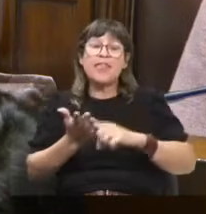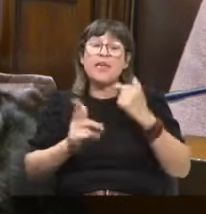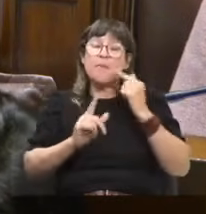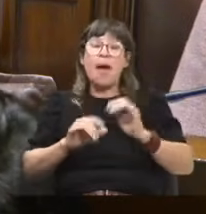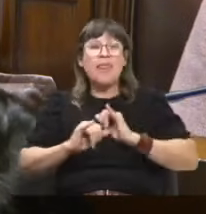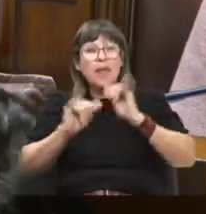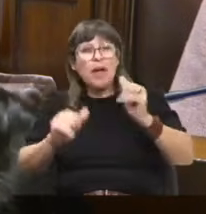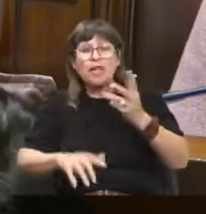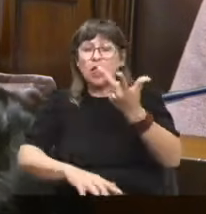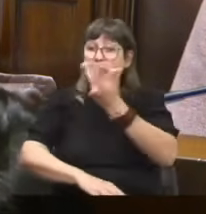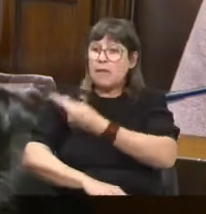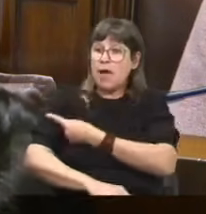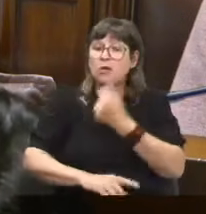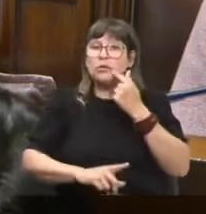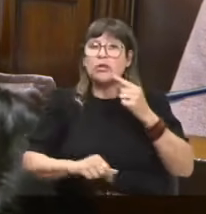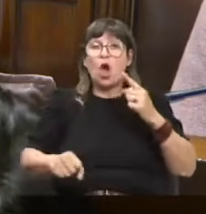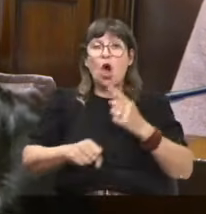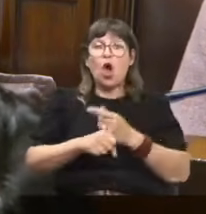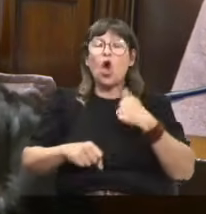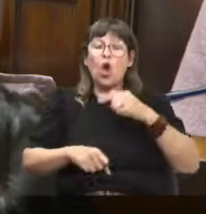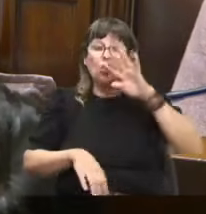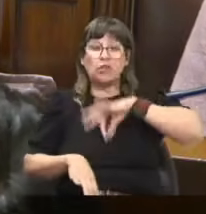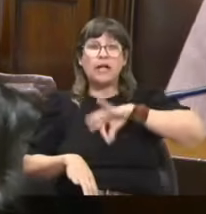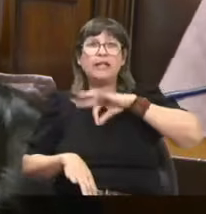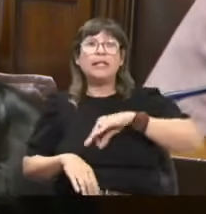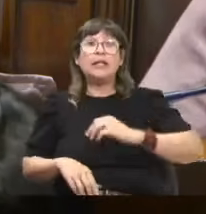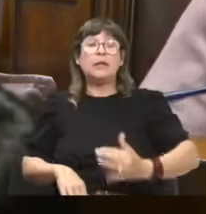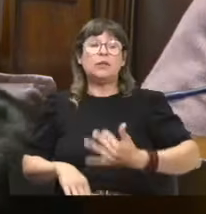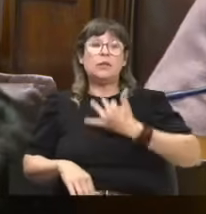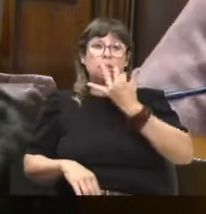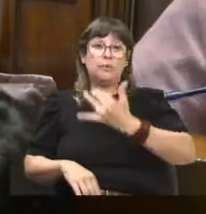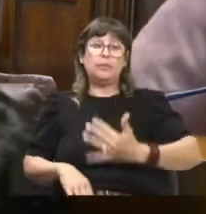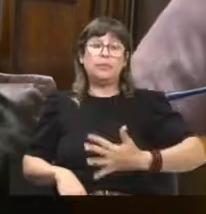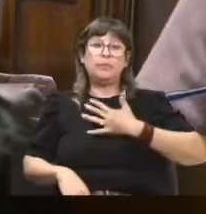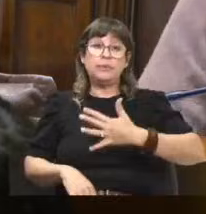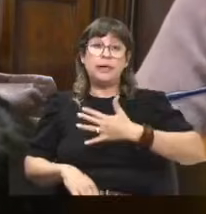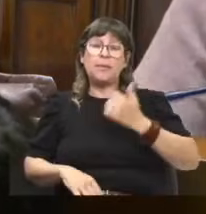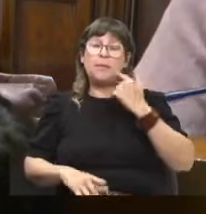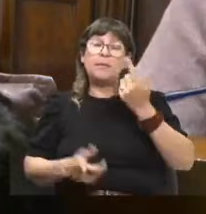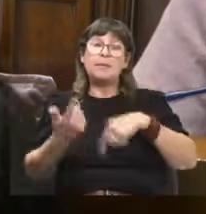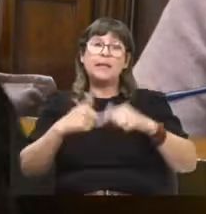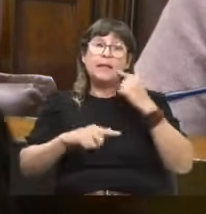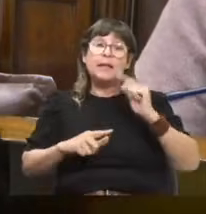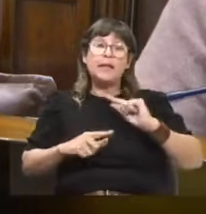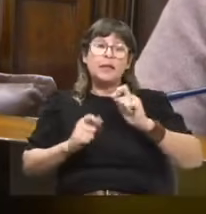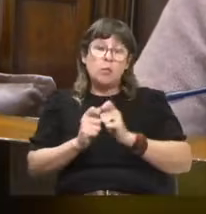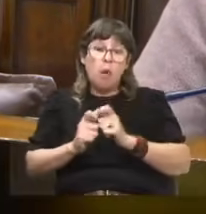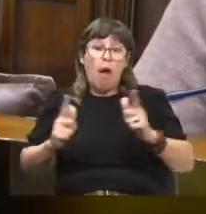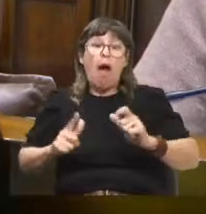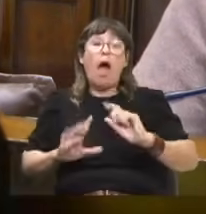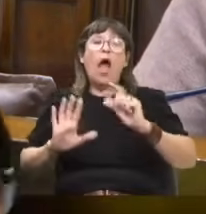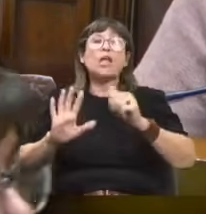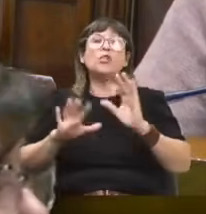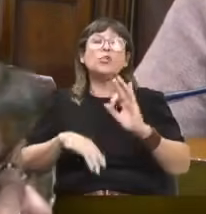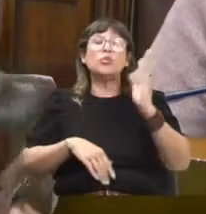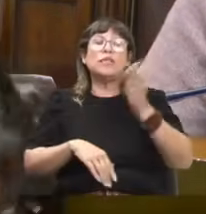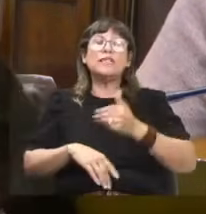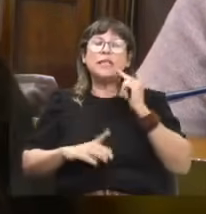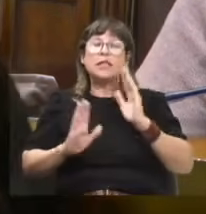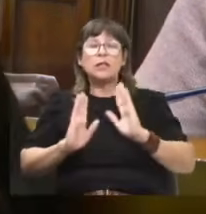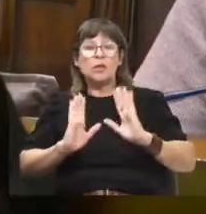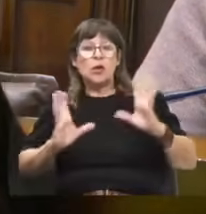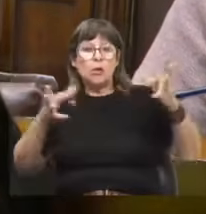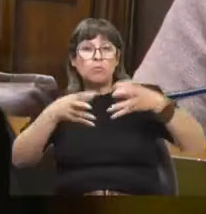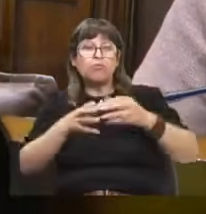de vacunación contra el virus sincicial respiratorio, incrementando en un 60% la cobertura de las